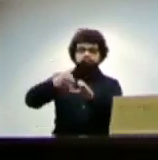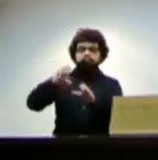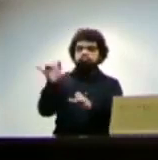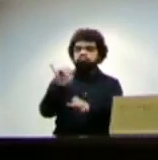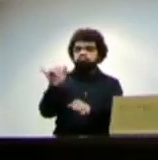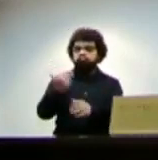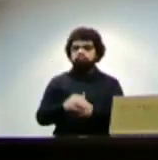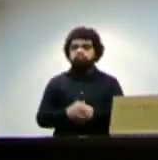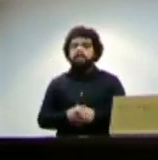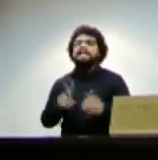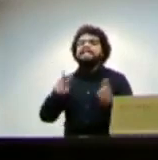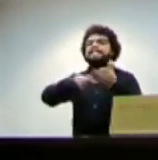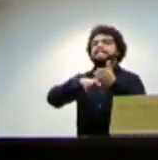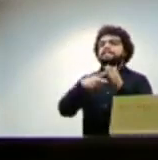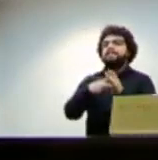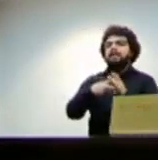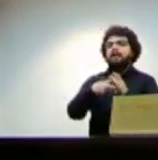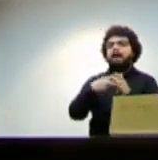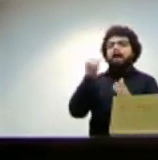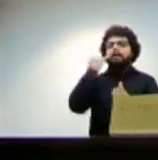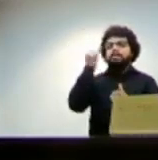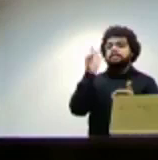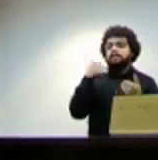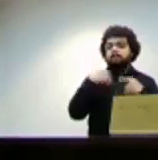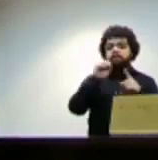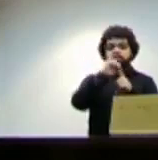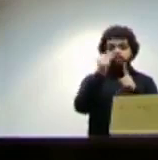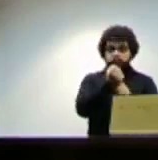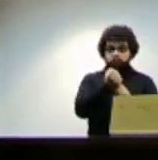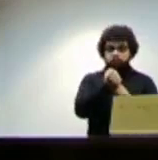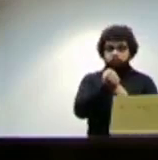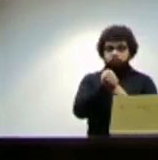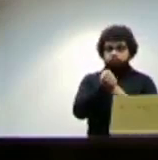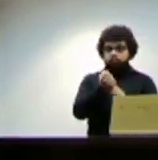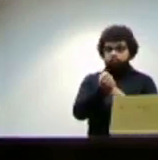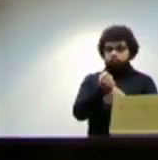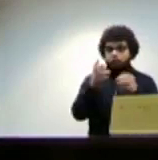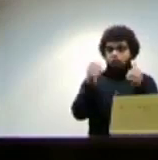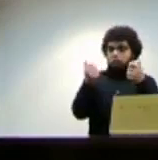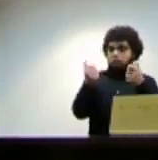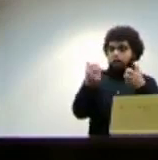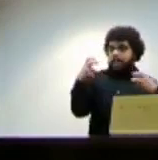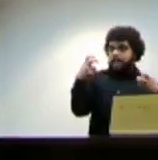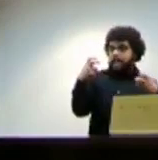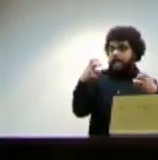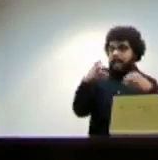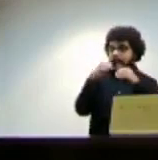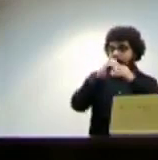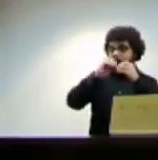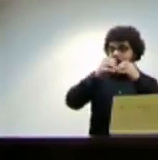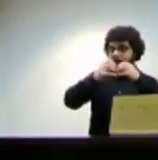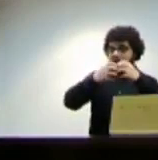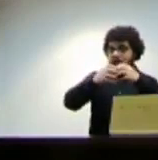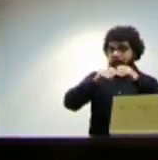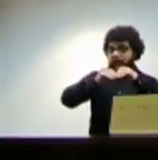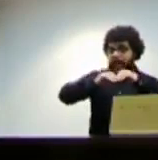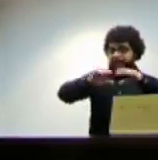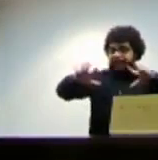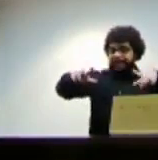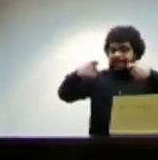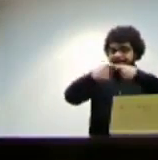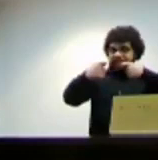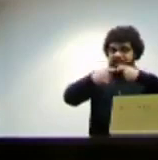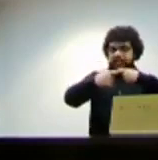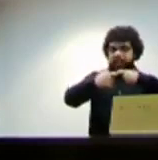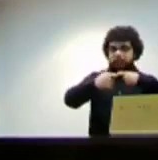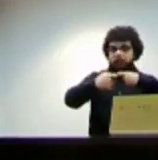alguna situación de dificultad con la generación, se supone que Luma está informado.